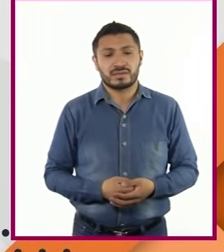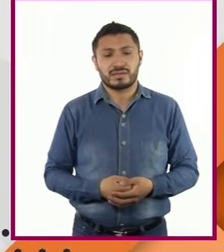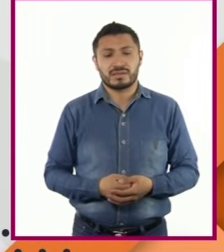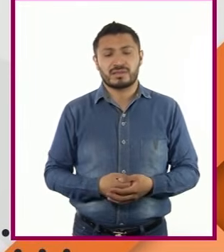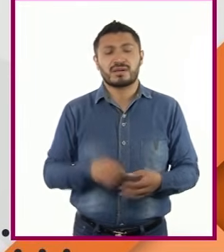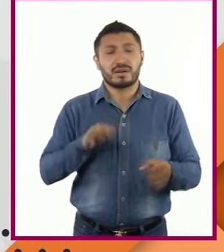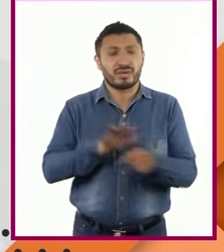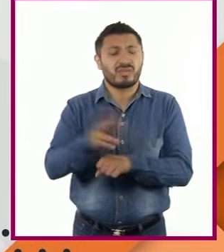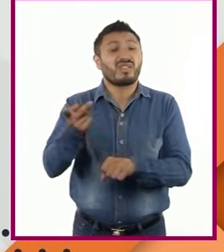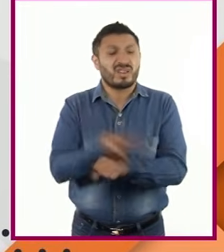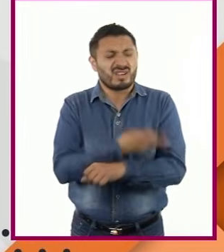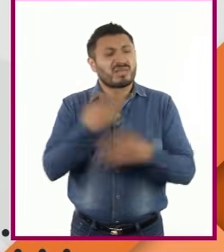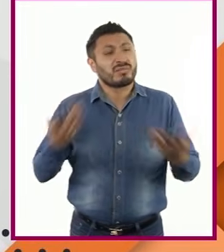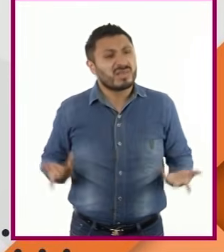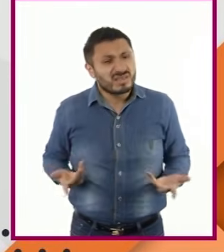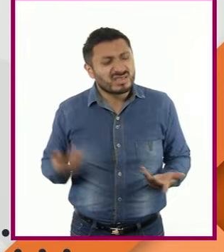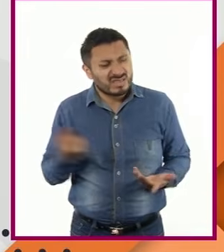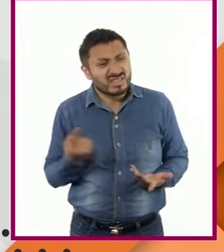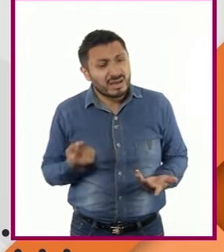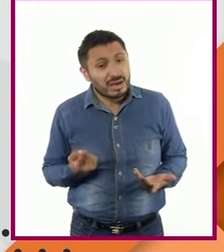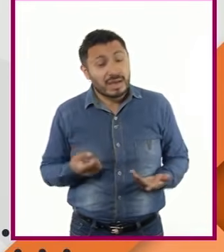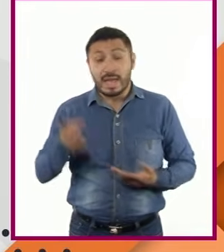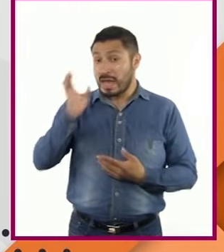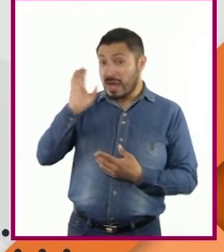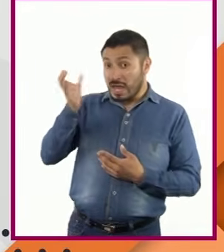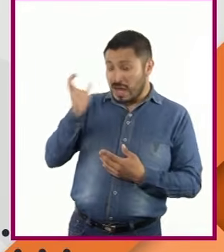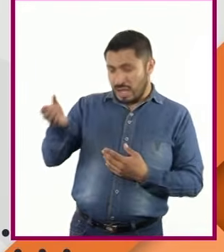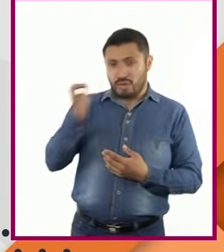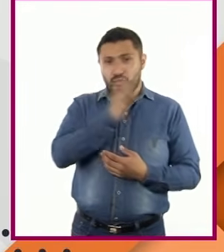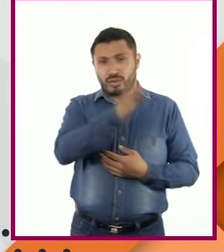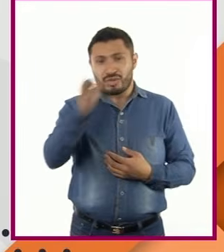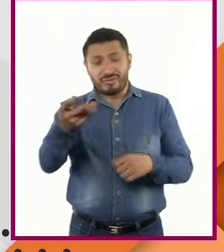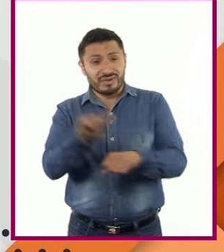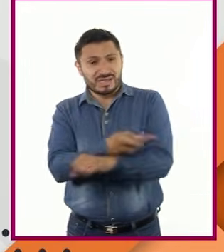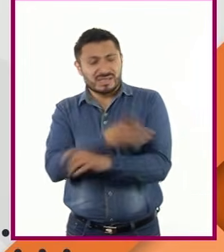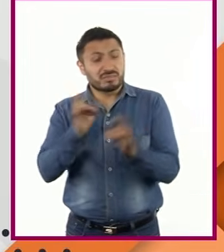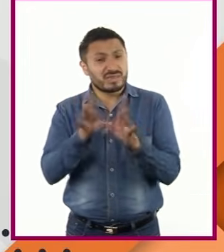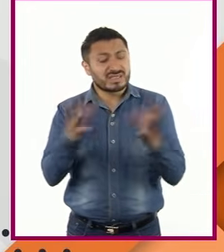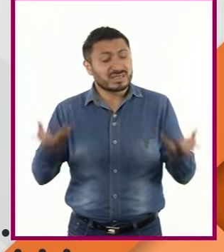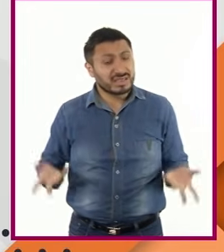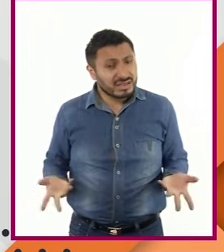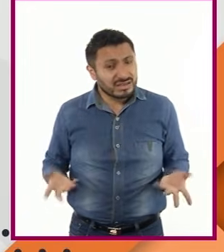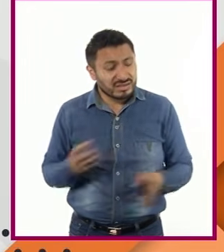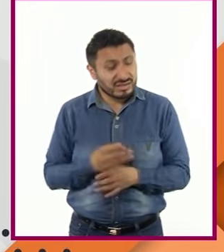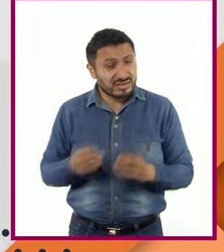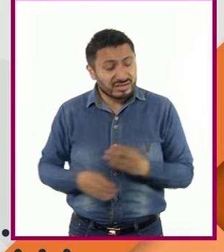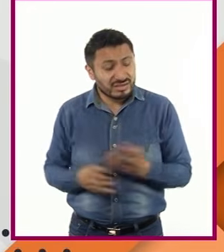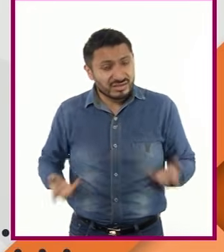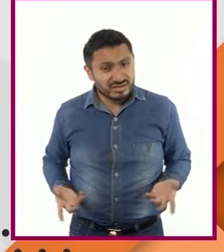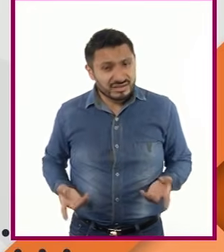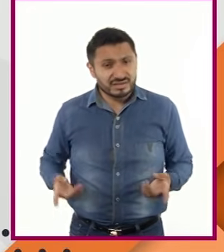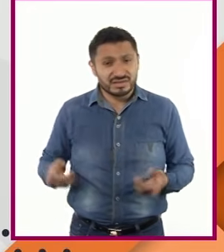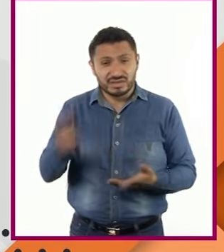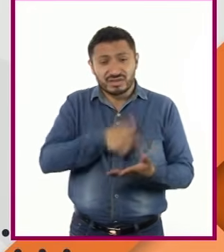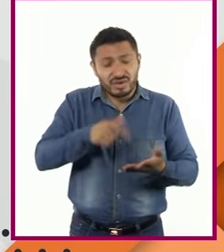¿Qué sucedió? ¿Cuándo ocurrieron los hechos? ¿Dónde tuvieron